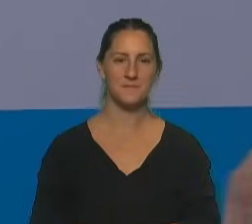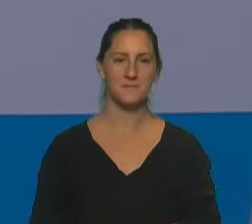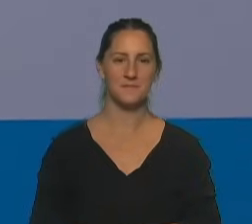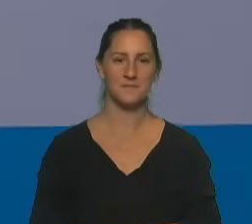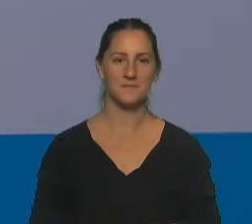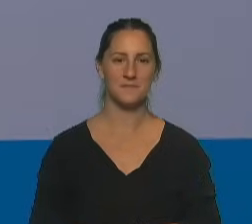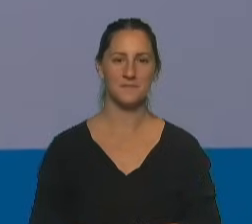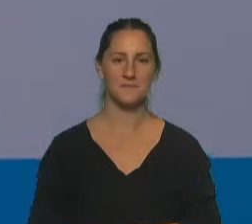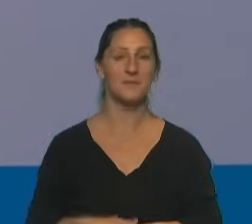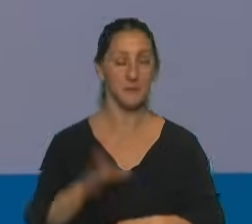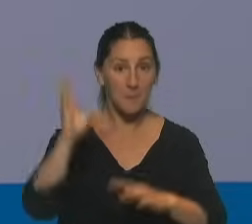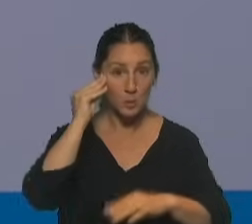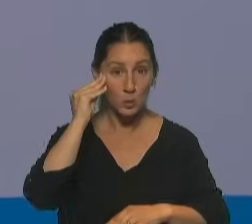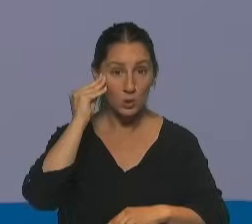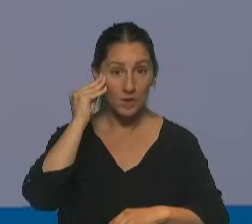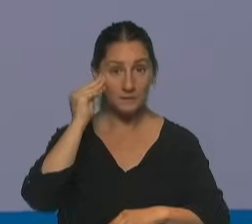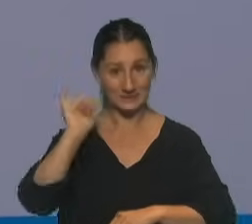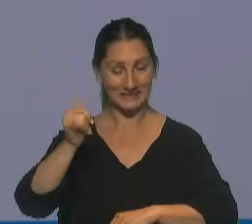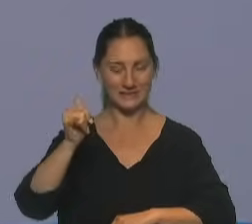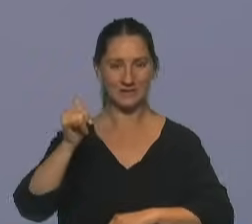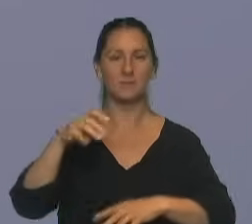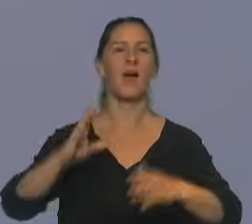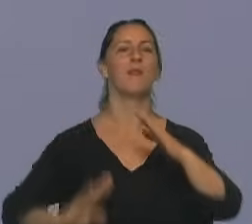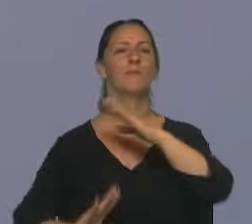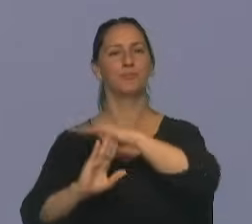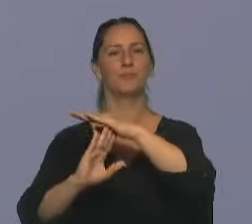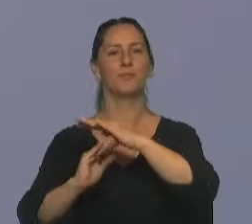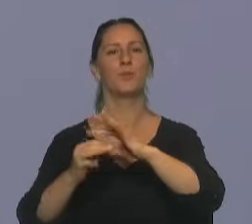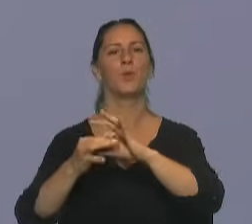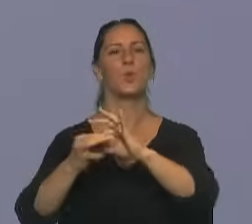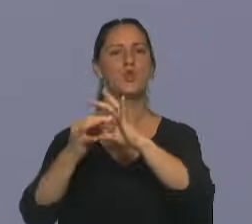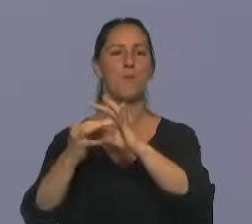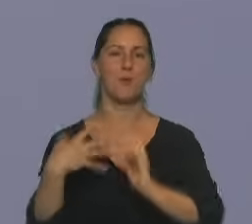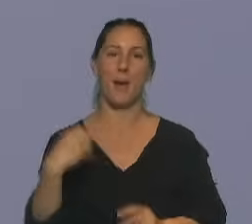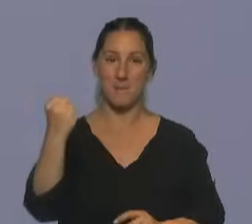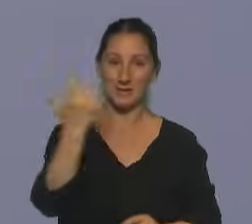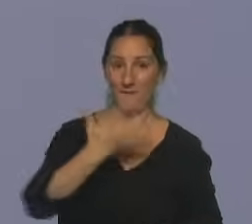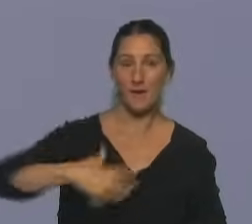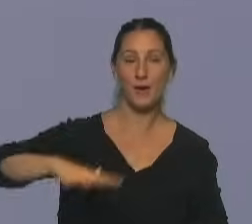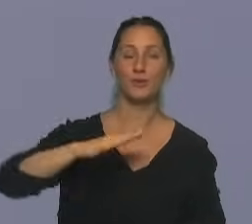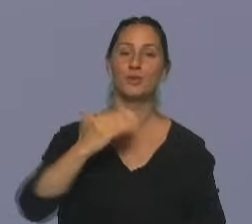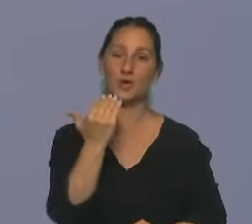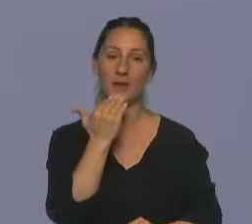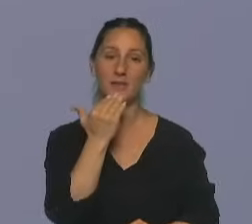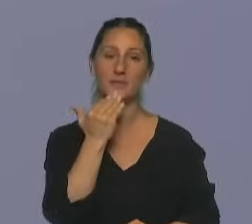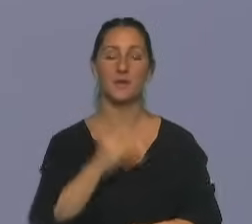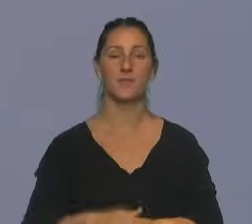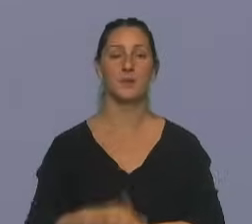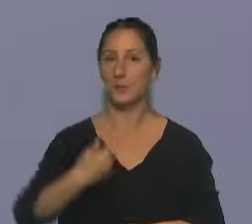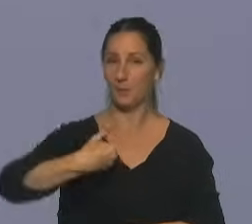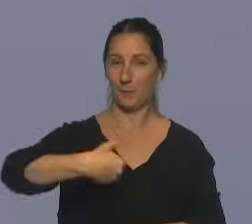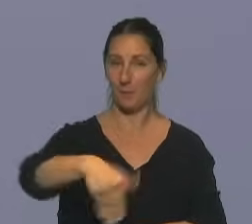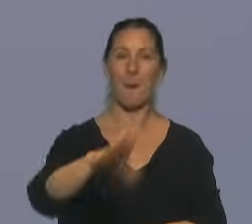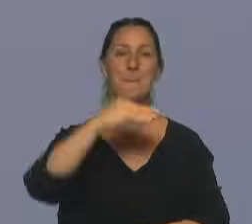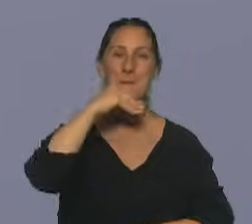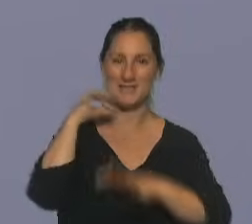estamos acá. esperando, sí, si me están escuchando, estamos aquí en el comando de campaña Unión por la Patria, en el barrio porteño de Chacarita. Recordemos, inminente la llegada